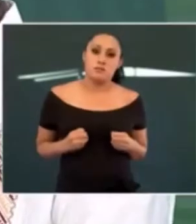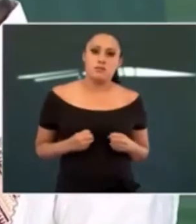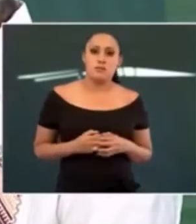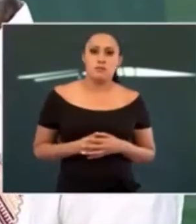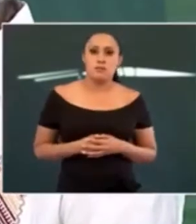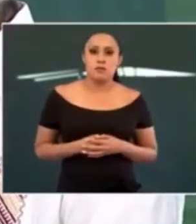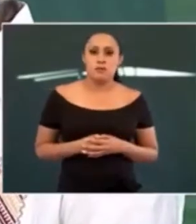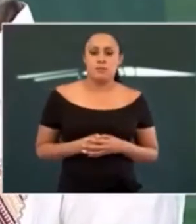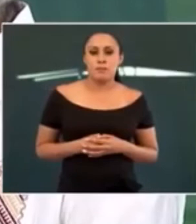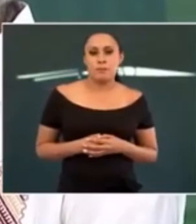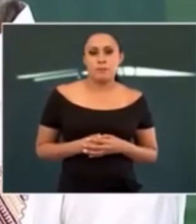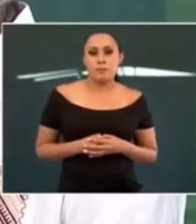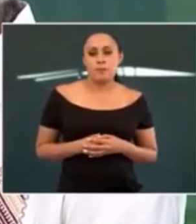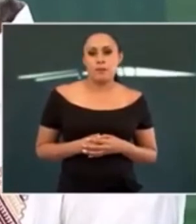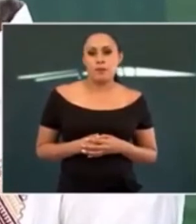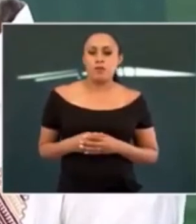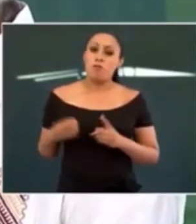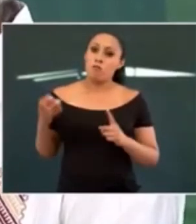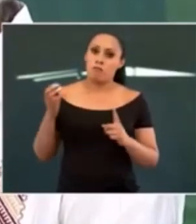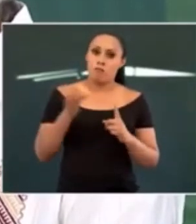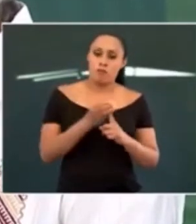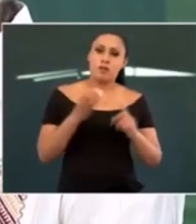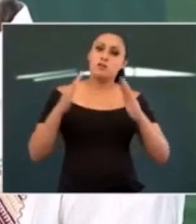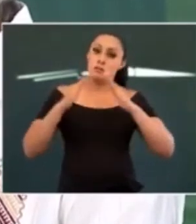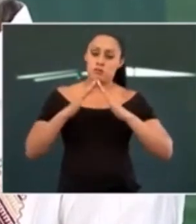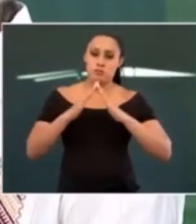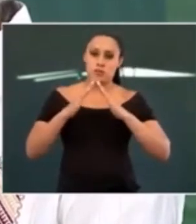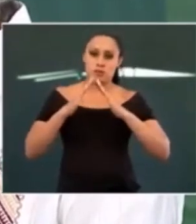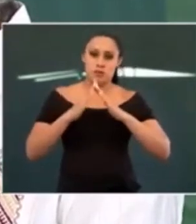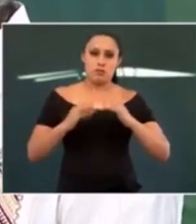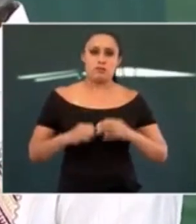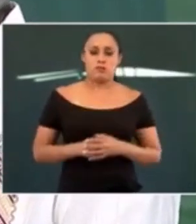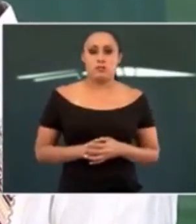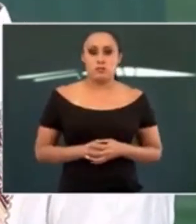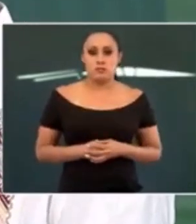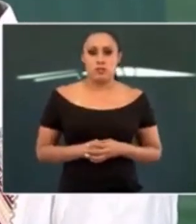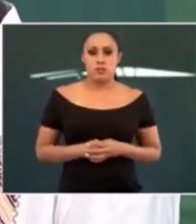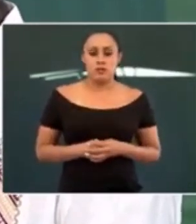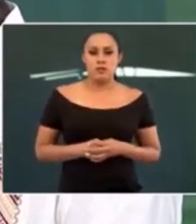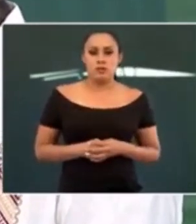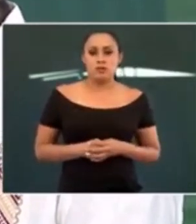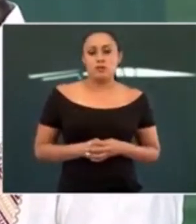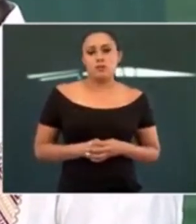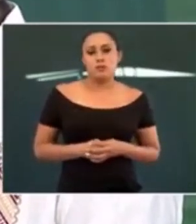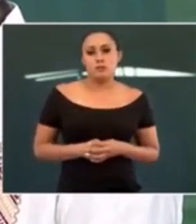se cuidara en sus casas, nos hicieron caso